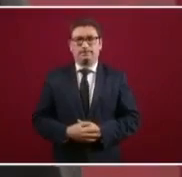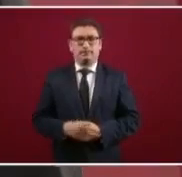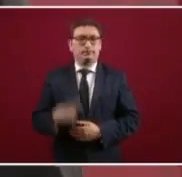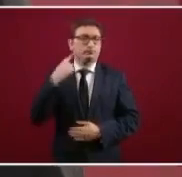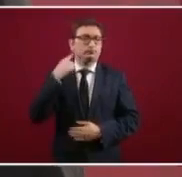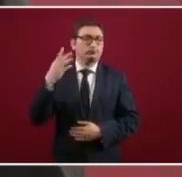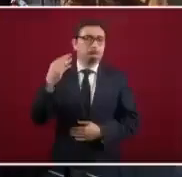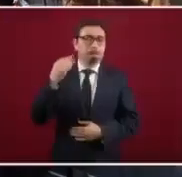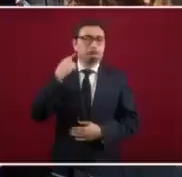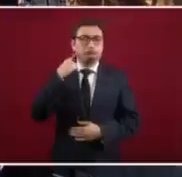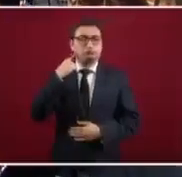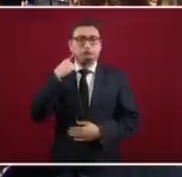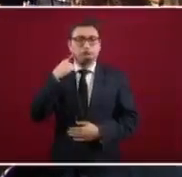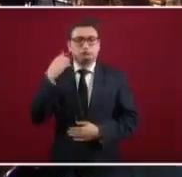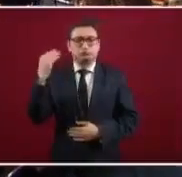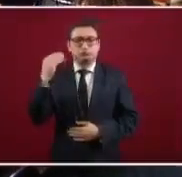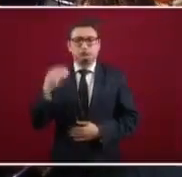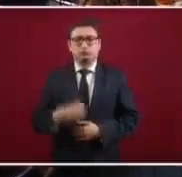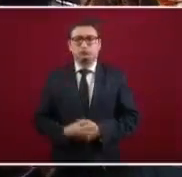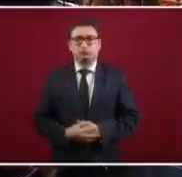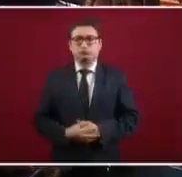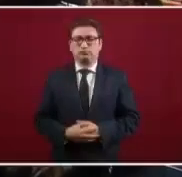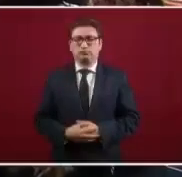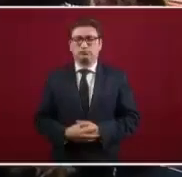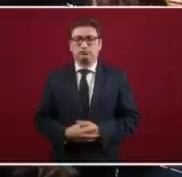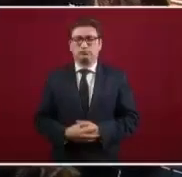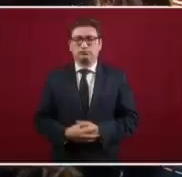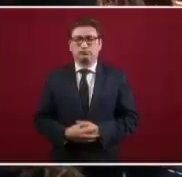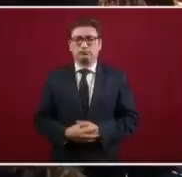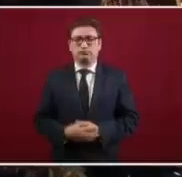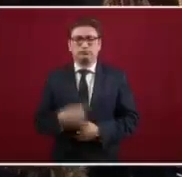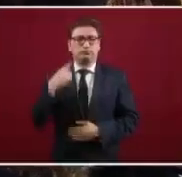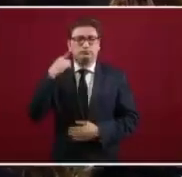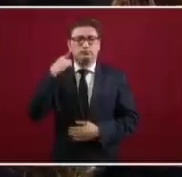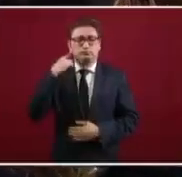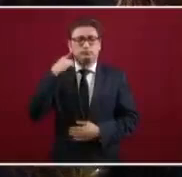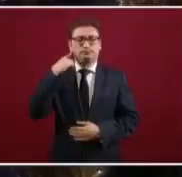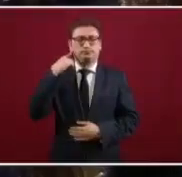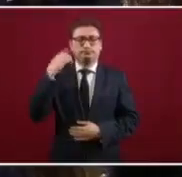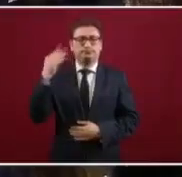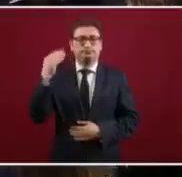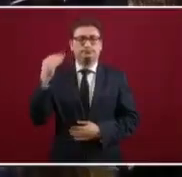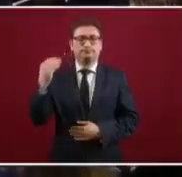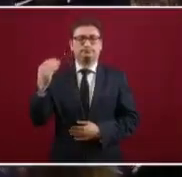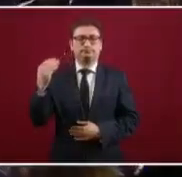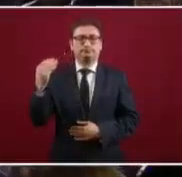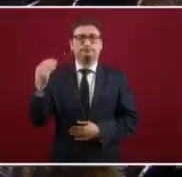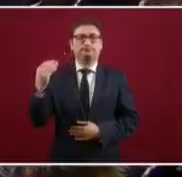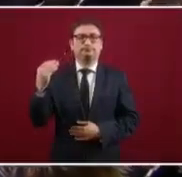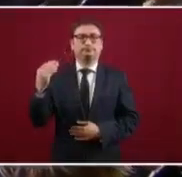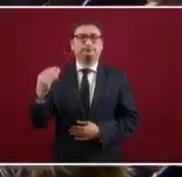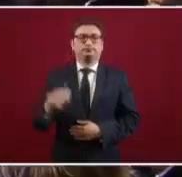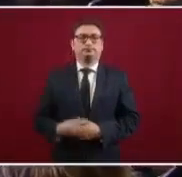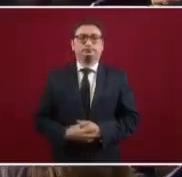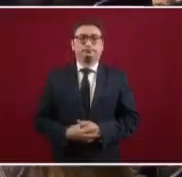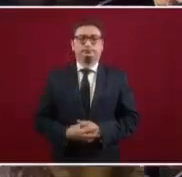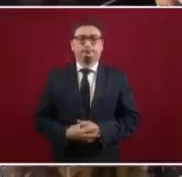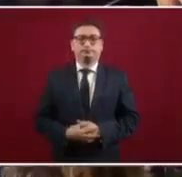esencia que había maquillaje cuando no era así un delito se ha denunciado y luego se